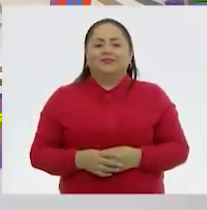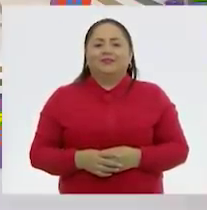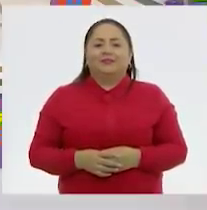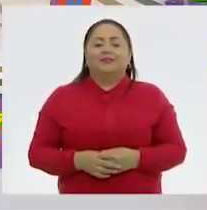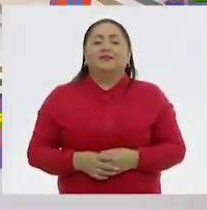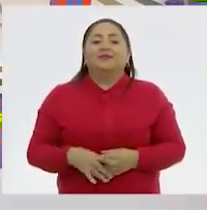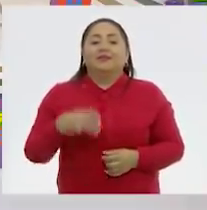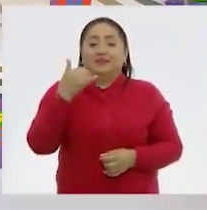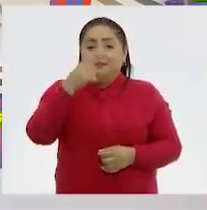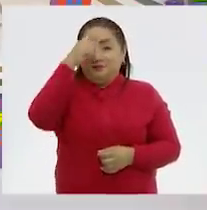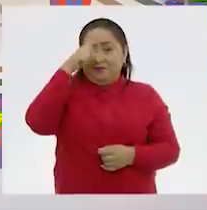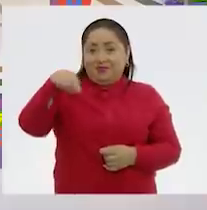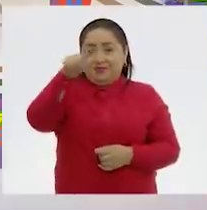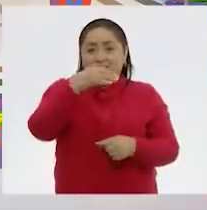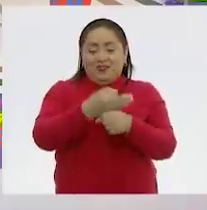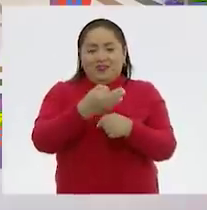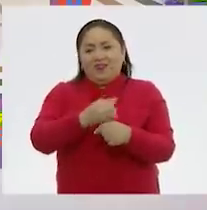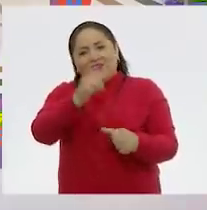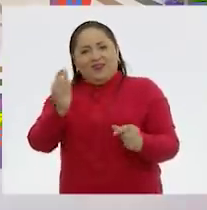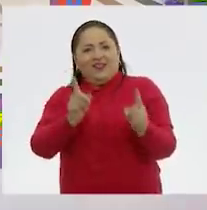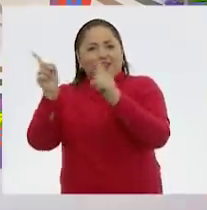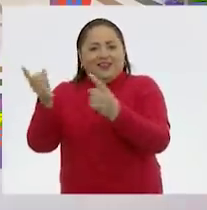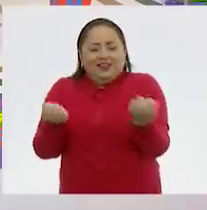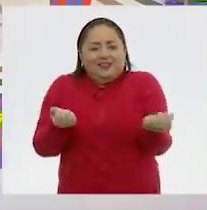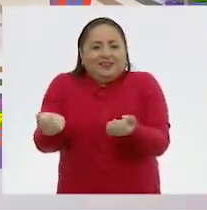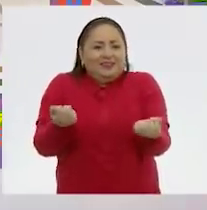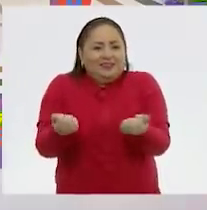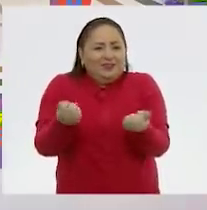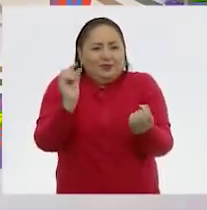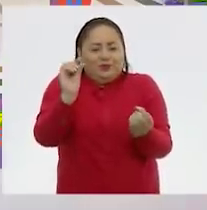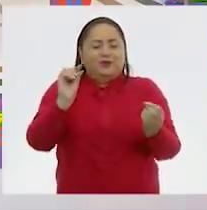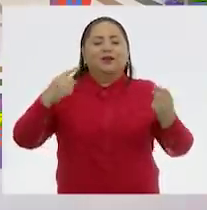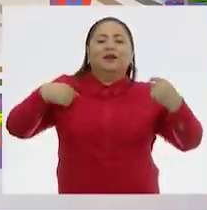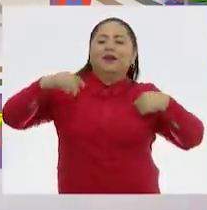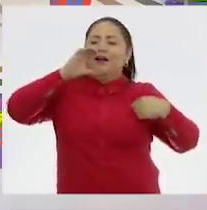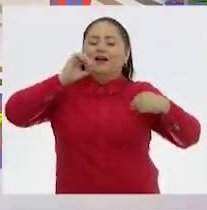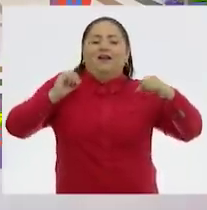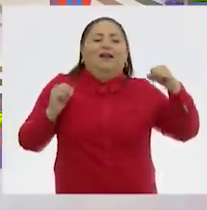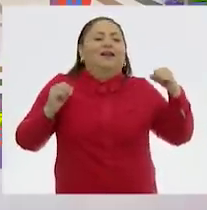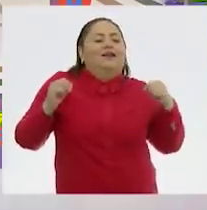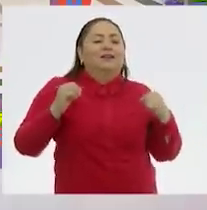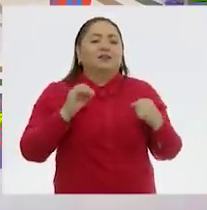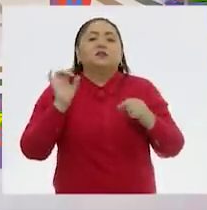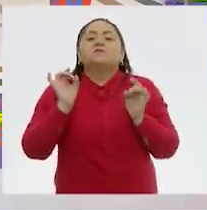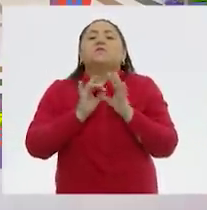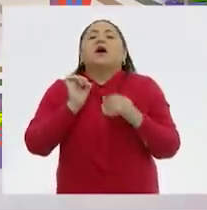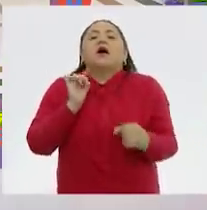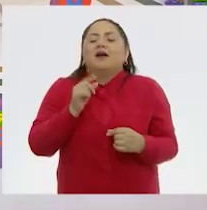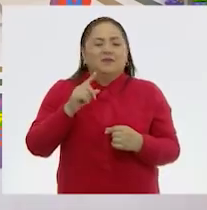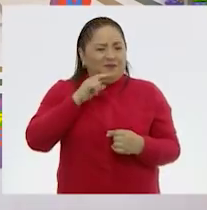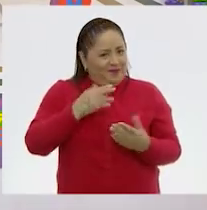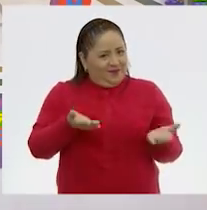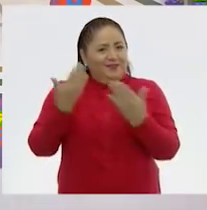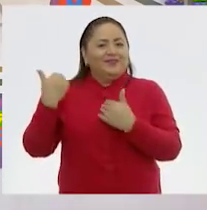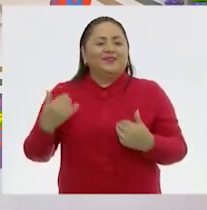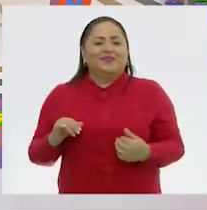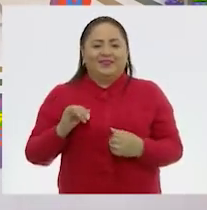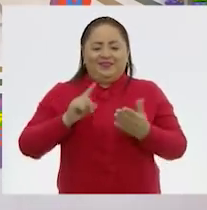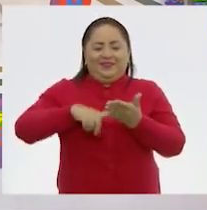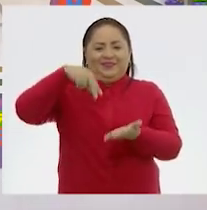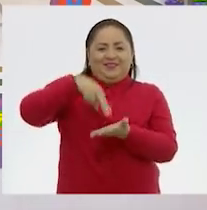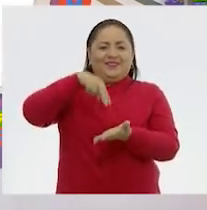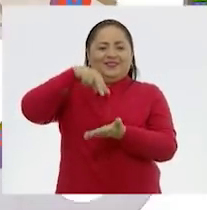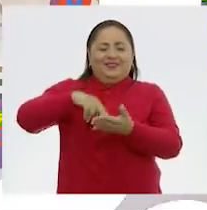Y para ti, para mí, Saladín, vamos a la siguiente pausa activa, pero antes hay que hacer un poquito de calentamiento, no sé que nos vaya a pasar algo. Perfecto, vámonos. Sí,